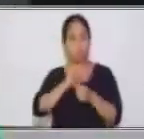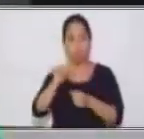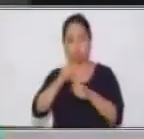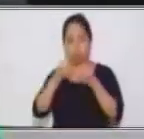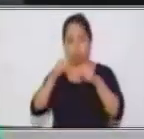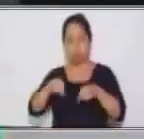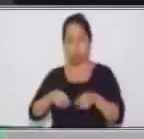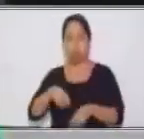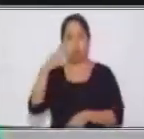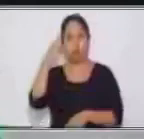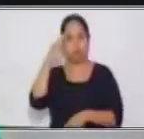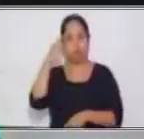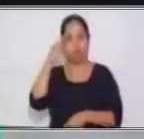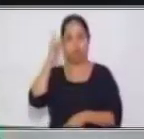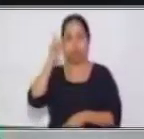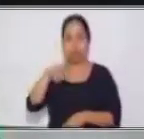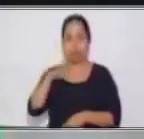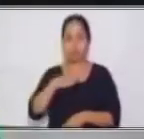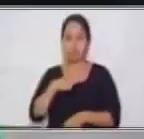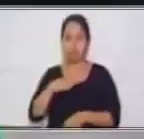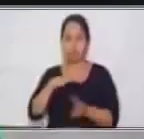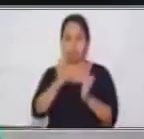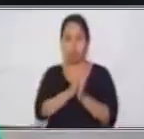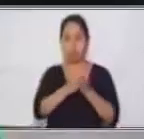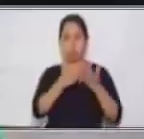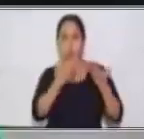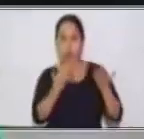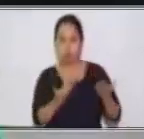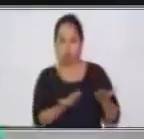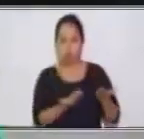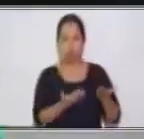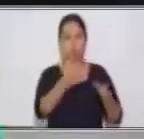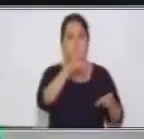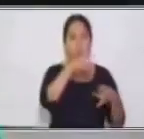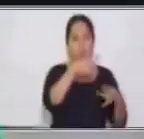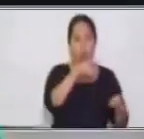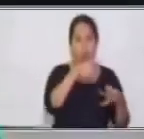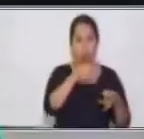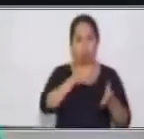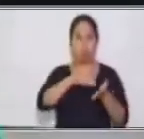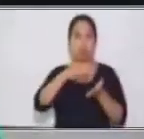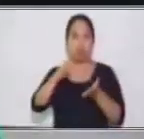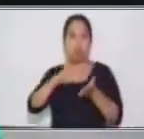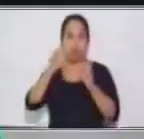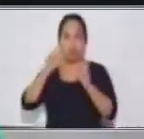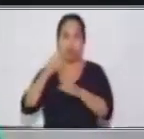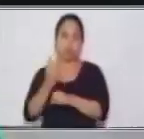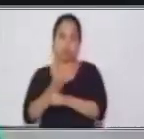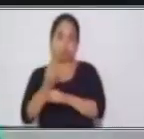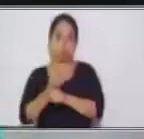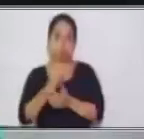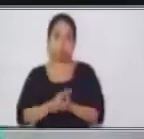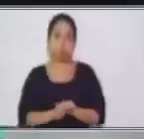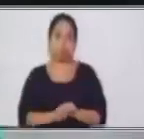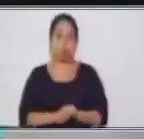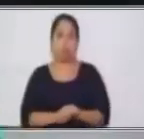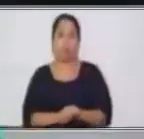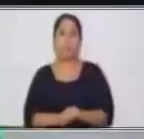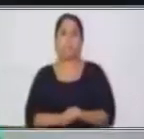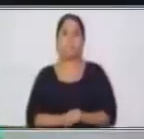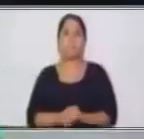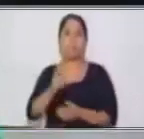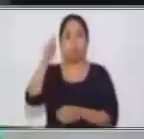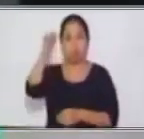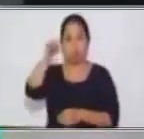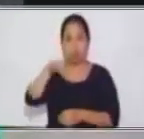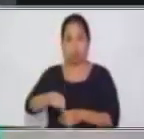recuerdo que tienes que tener a mano lo que son tus cuadernos, hojas y materiales que puedas utilizar para el día de